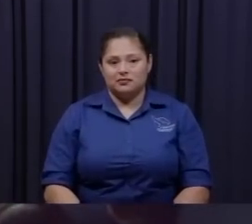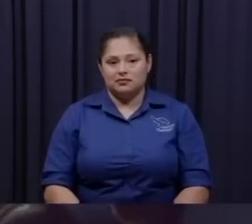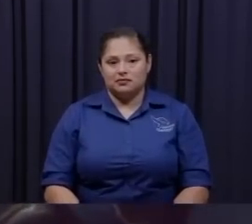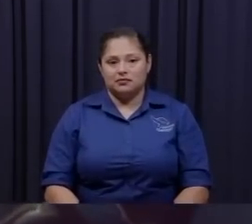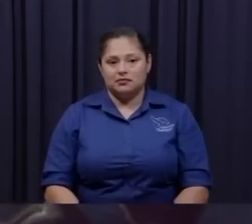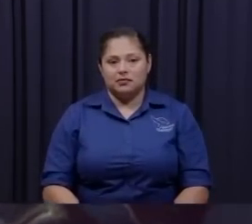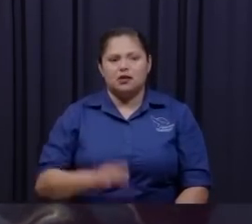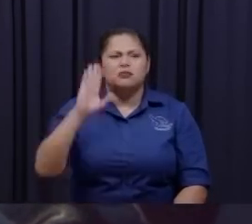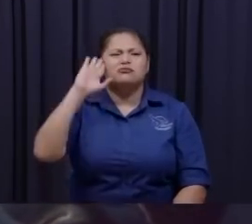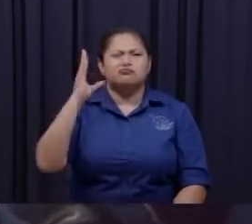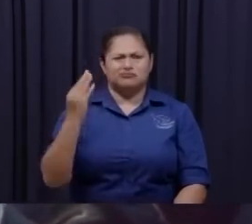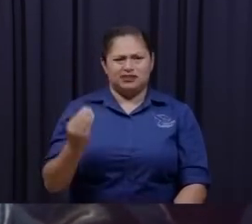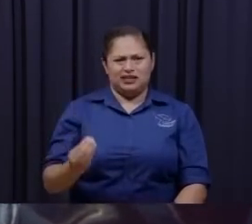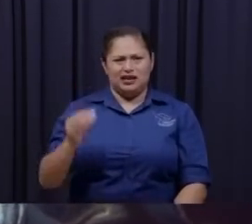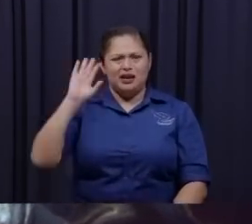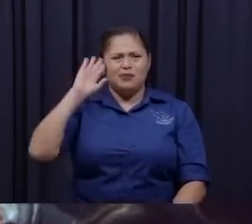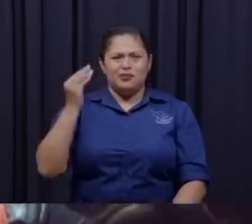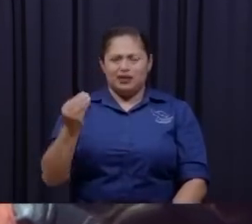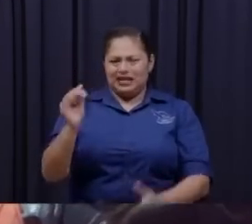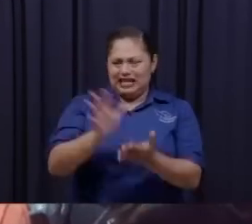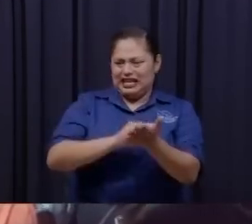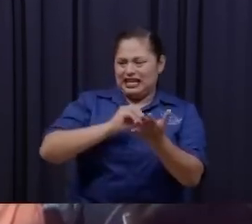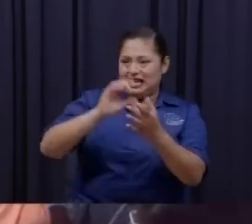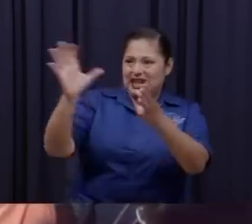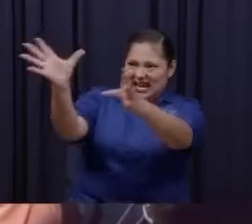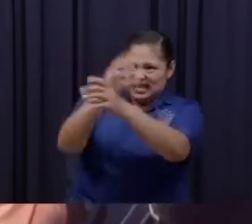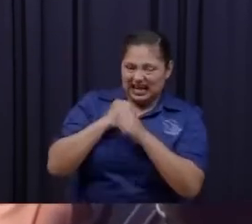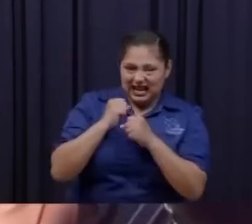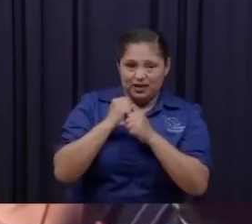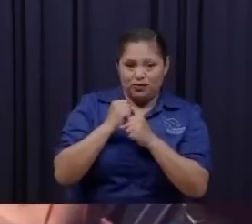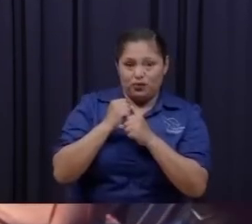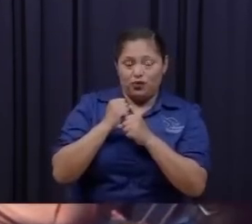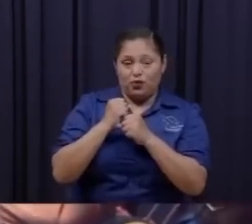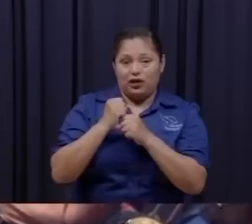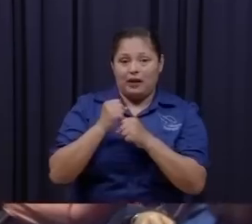¿Por qué? Porque le arrancaron una bendición.